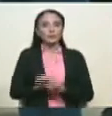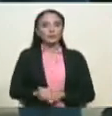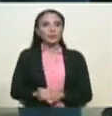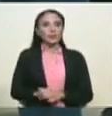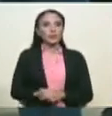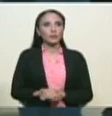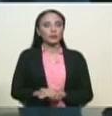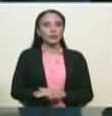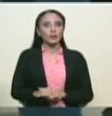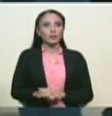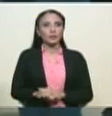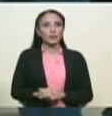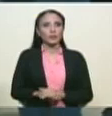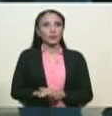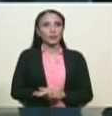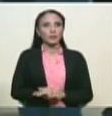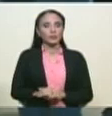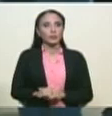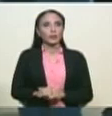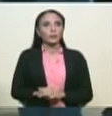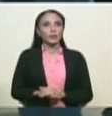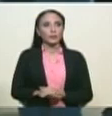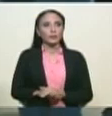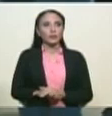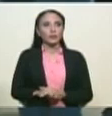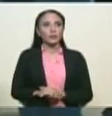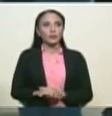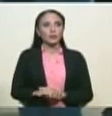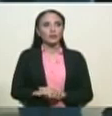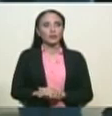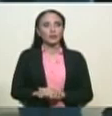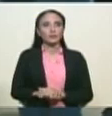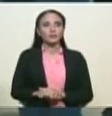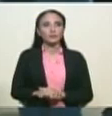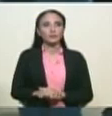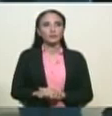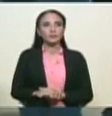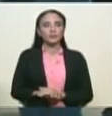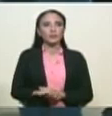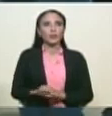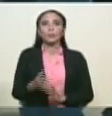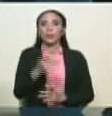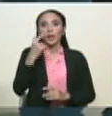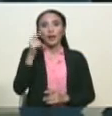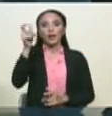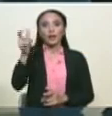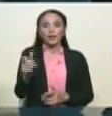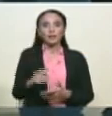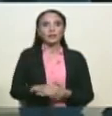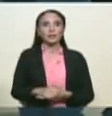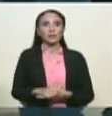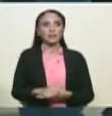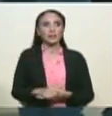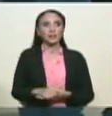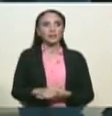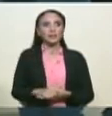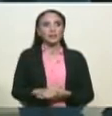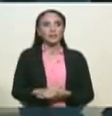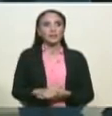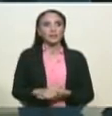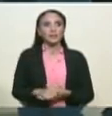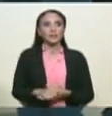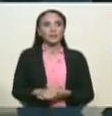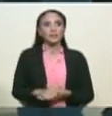hoy con nuestra productora artista Chirino, nuestra compañera Daniela Ávila, que es la responsable de la empresa